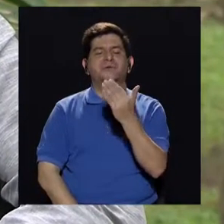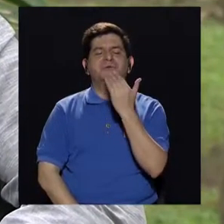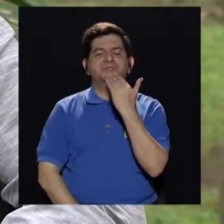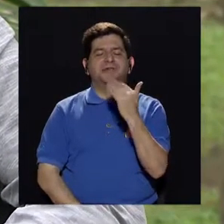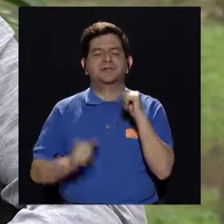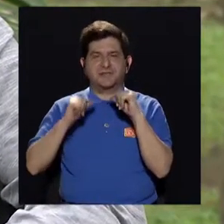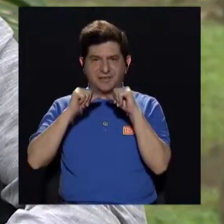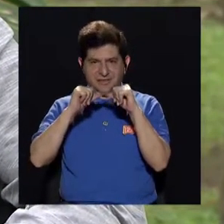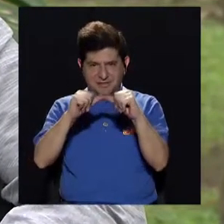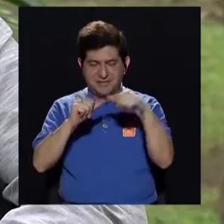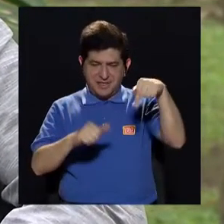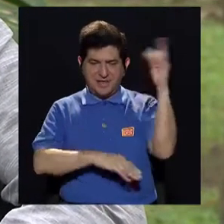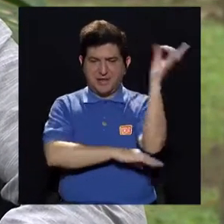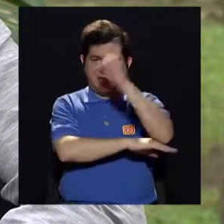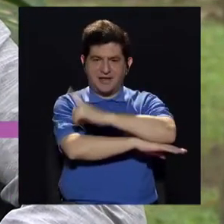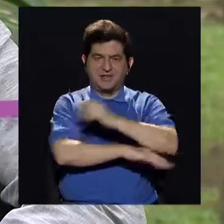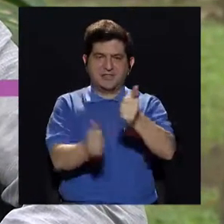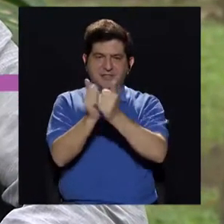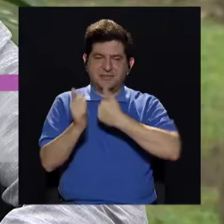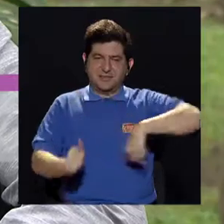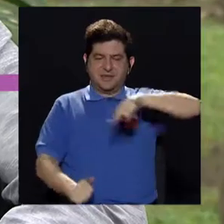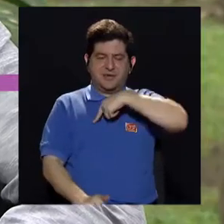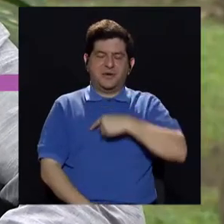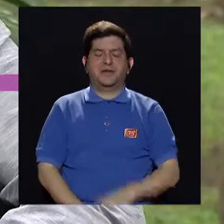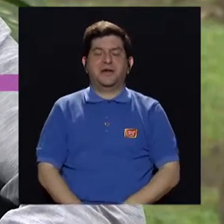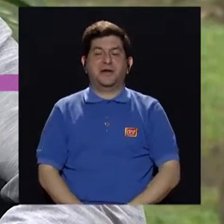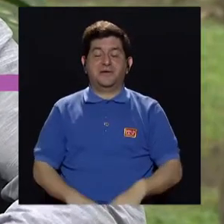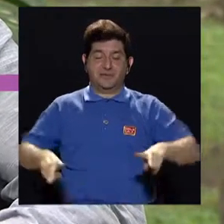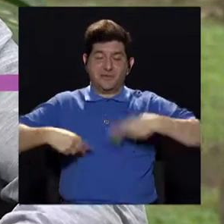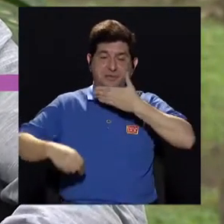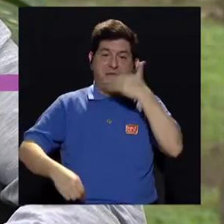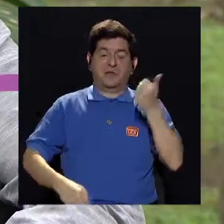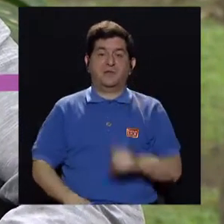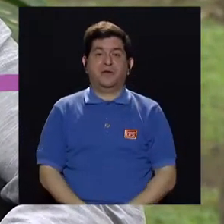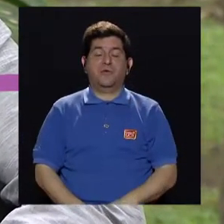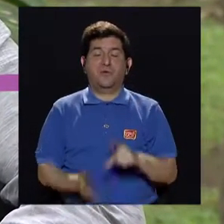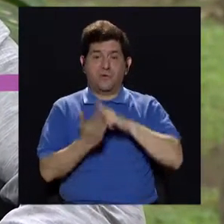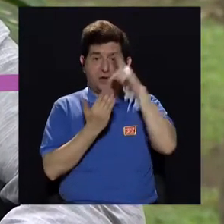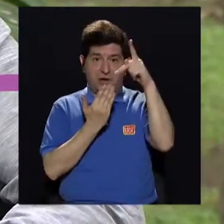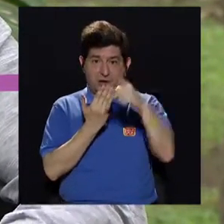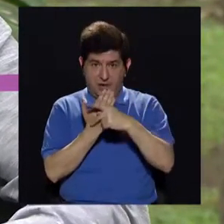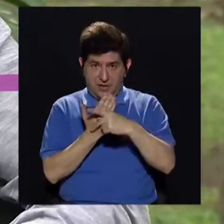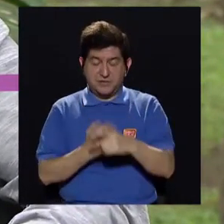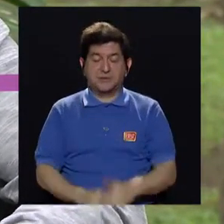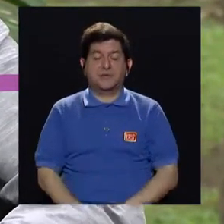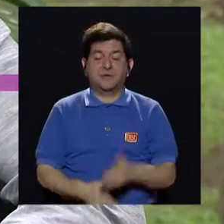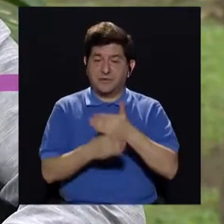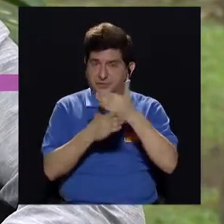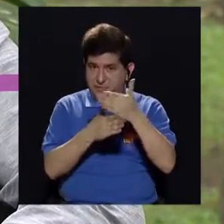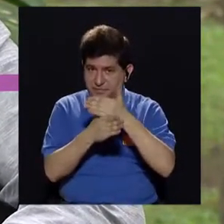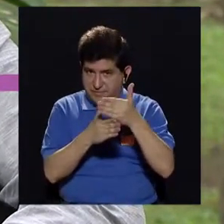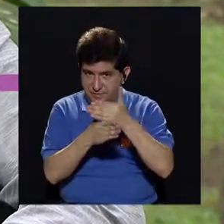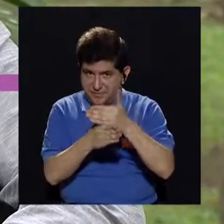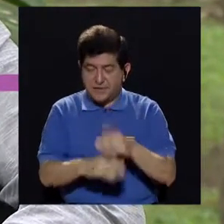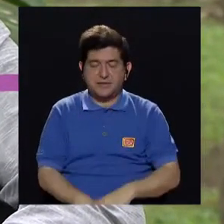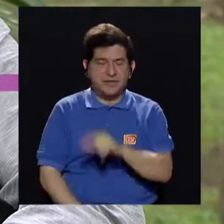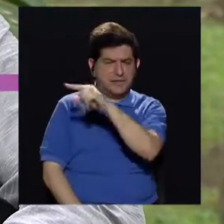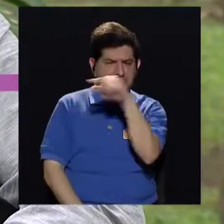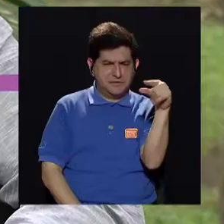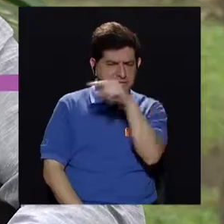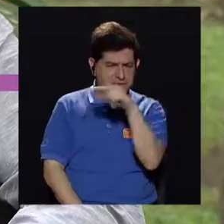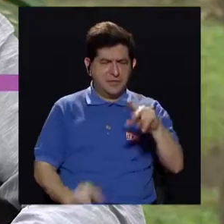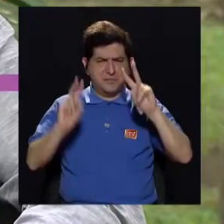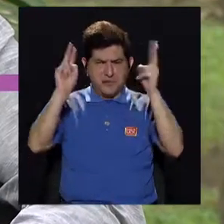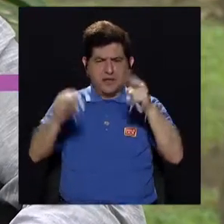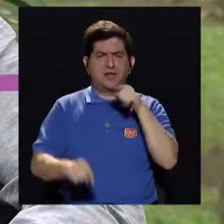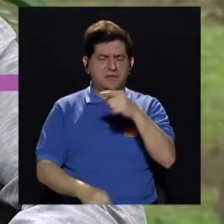Muchísimas gracias por continuar el día de hoy con nosotros en Vivir Mejor, su telerrevista en la cual pues queremos compartir con ustedes cada semana